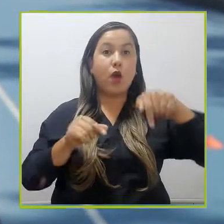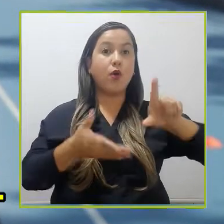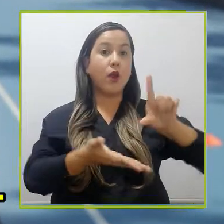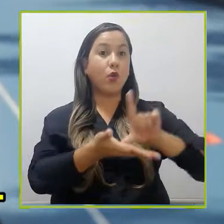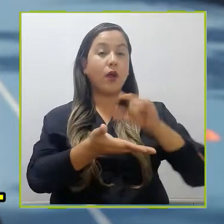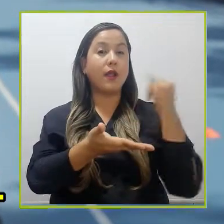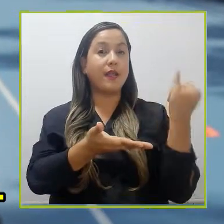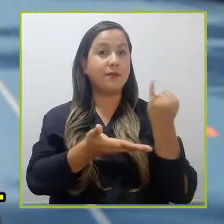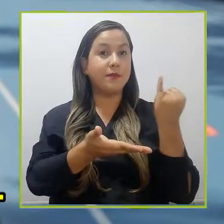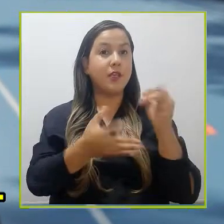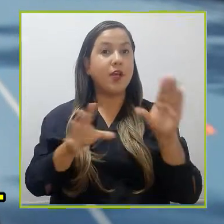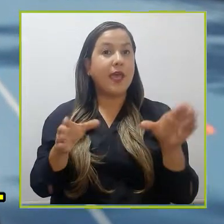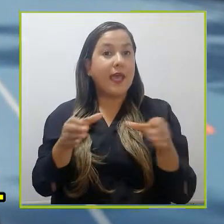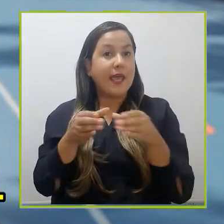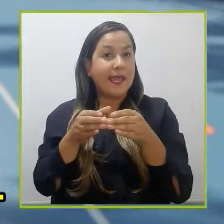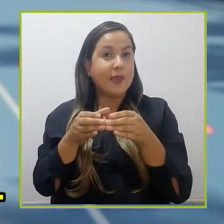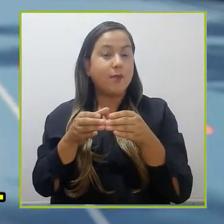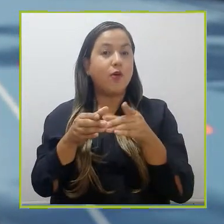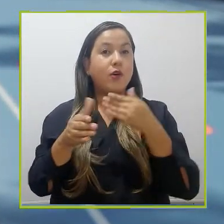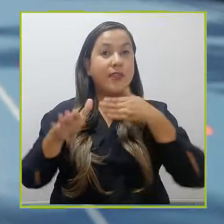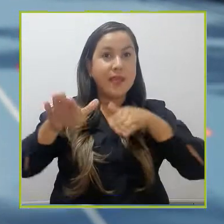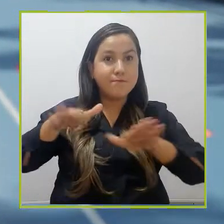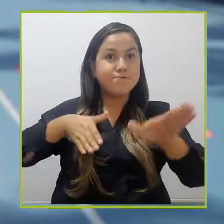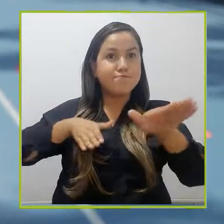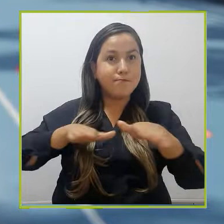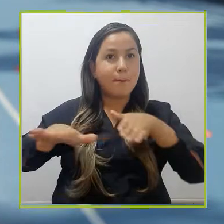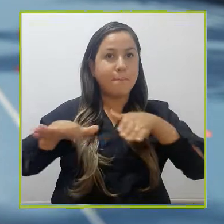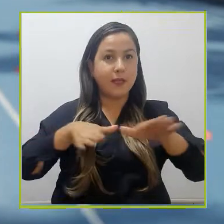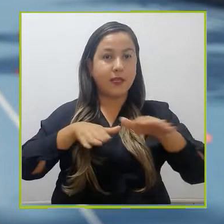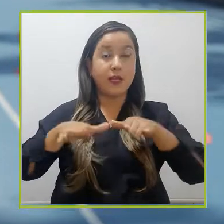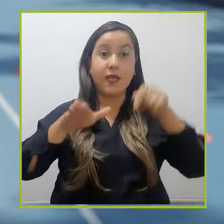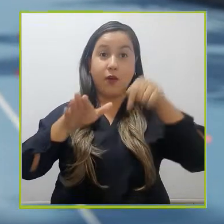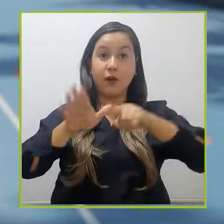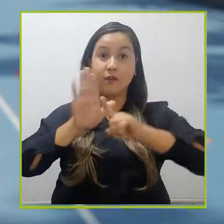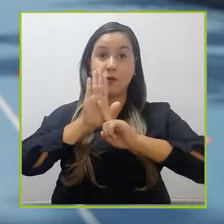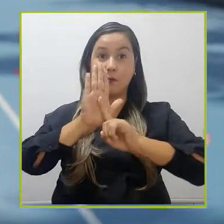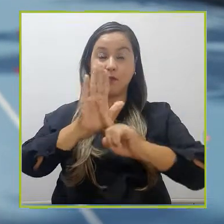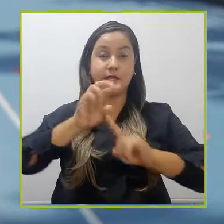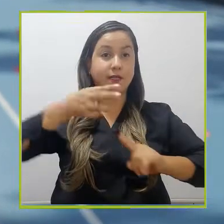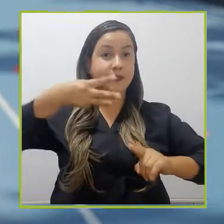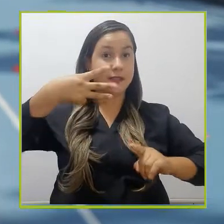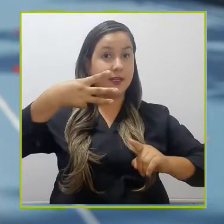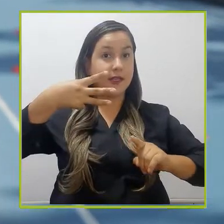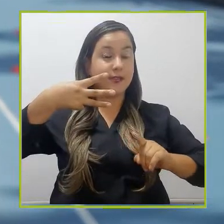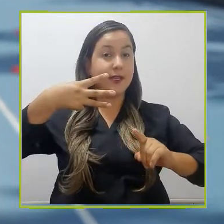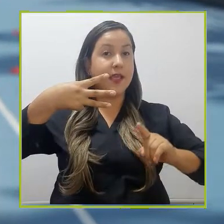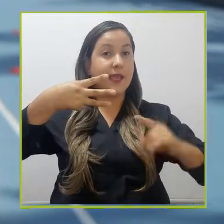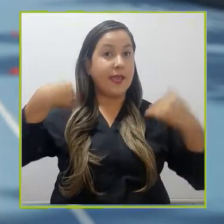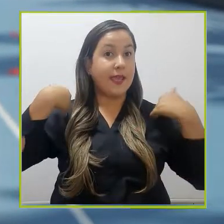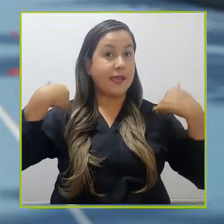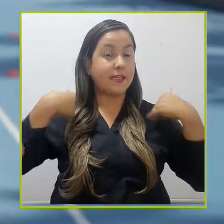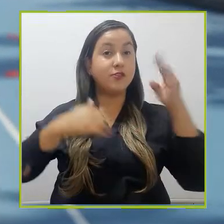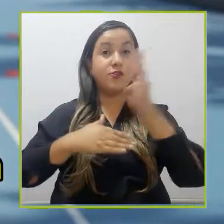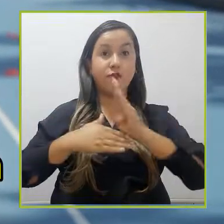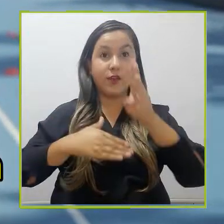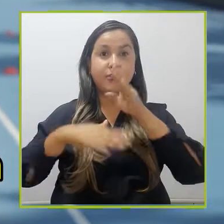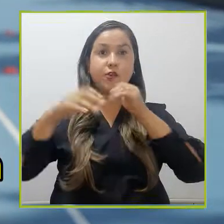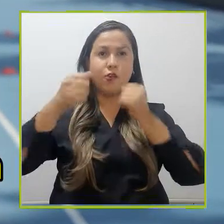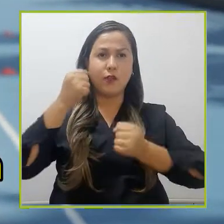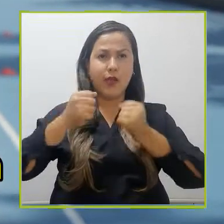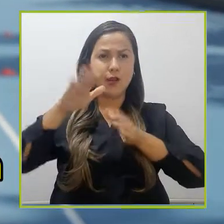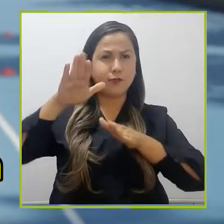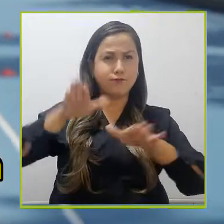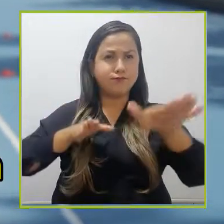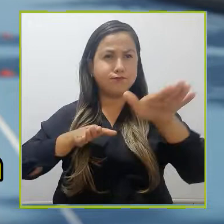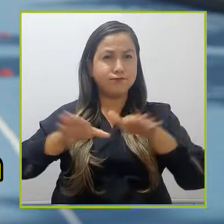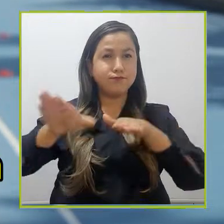Independencia con el equipo menor de patinaje de velocidad. En esta oportunidad les vamos a mostrar tres ejercicios básicos de patinaje de carreras, los cuales los vamos a